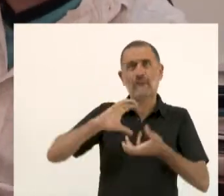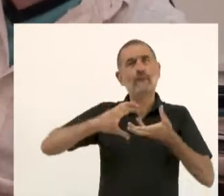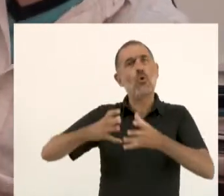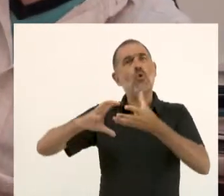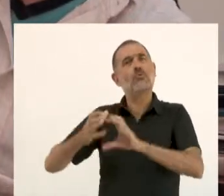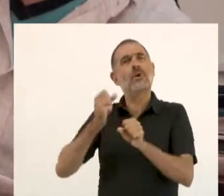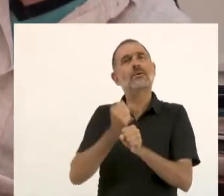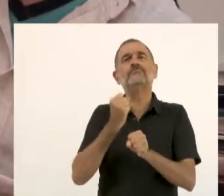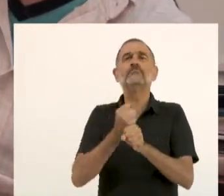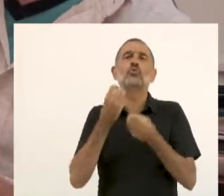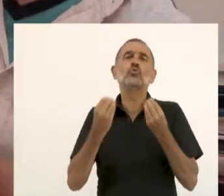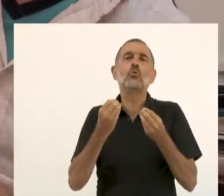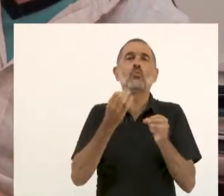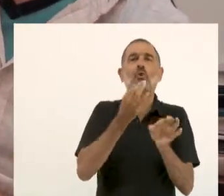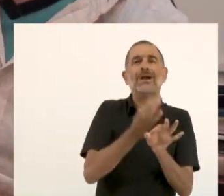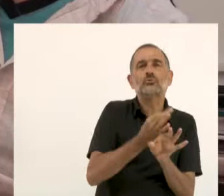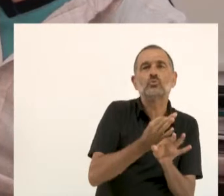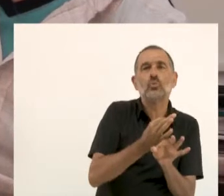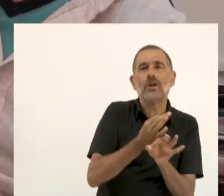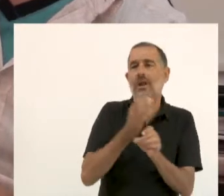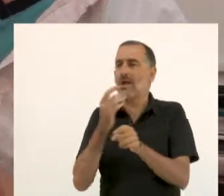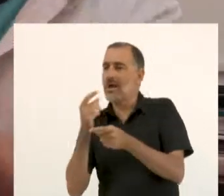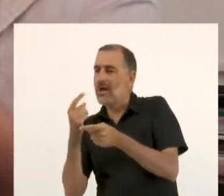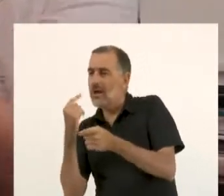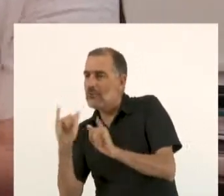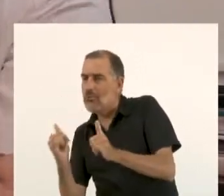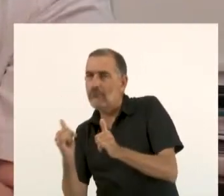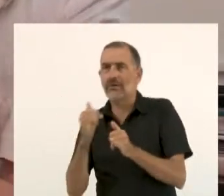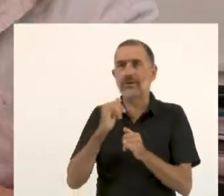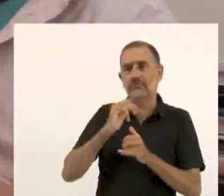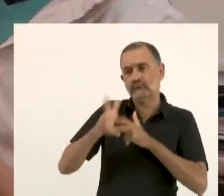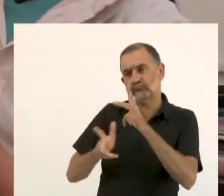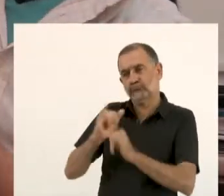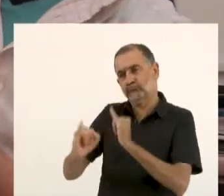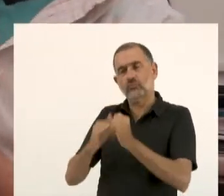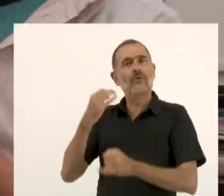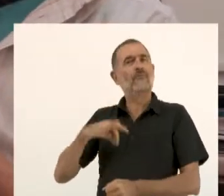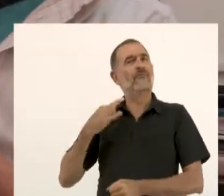estamos vivos, y entonces esa inquietud de saber, y bueno, cómo han ido sobreviviendo,